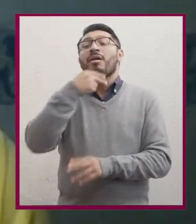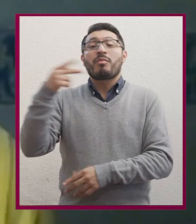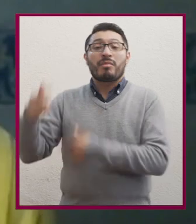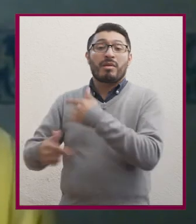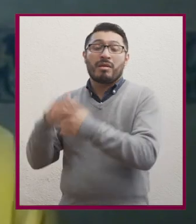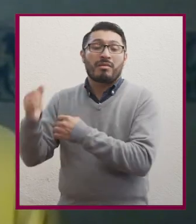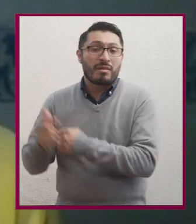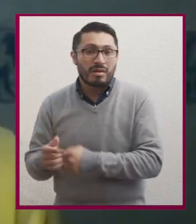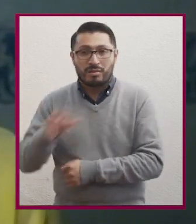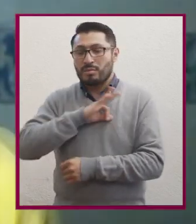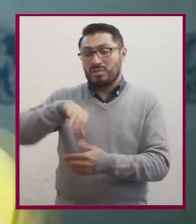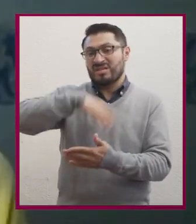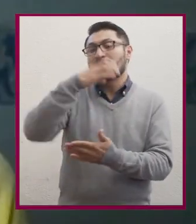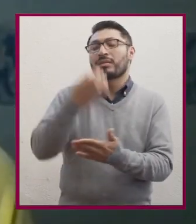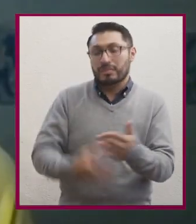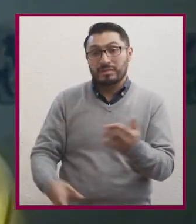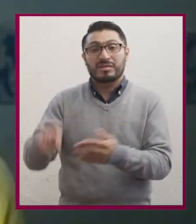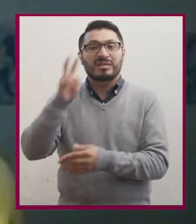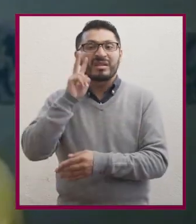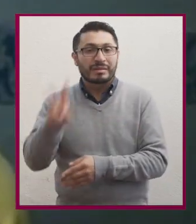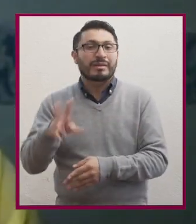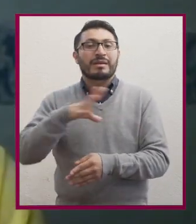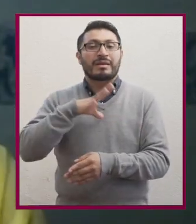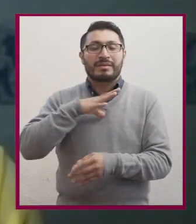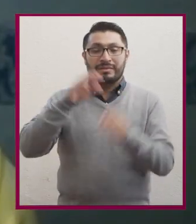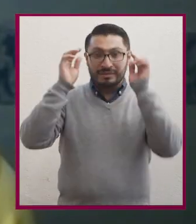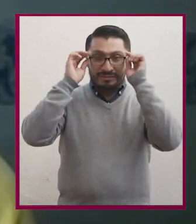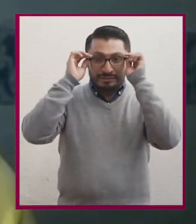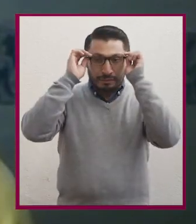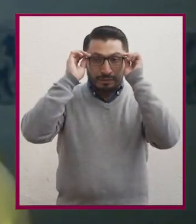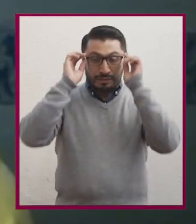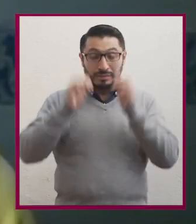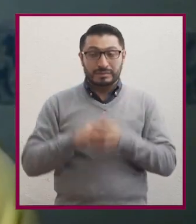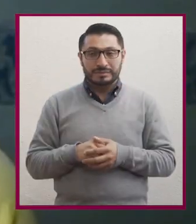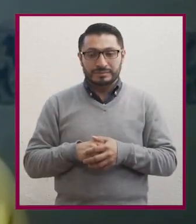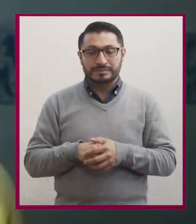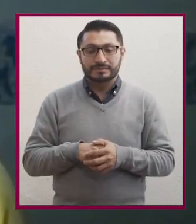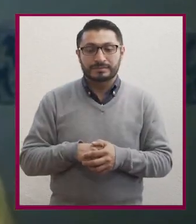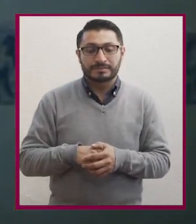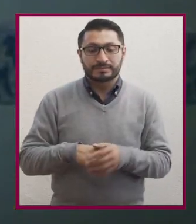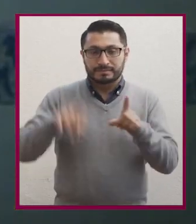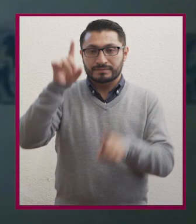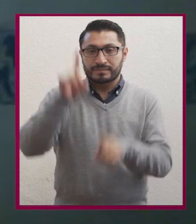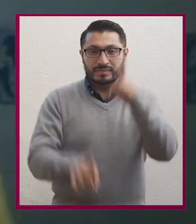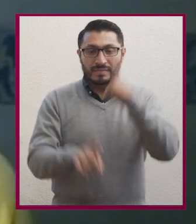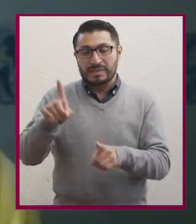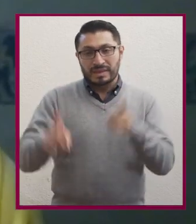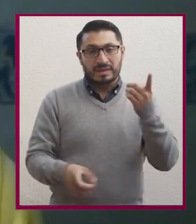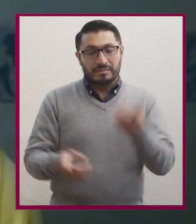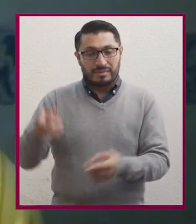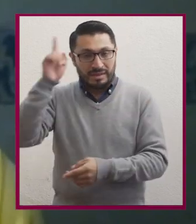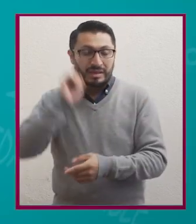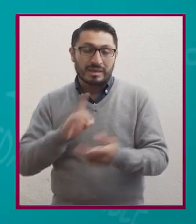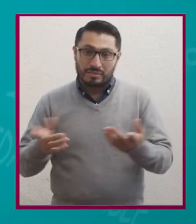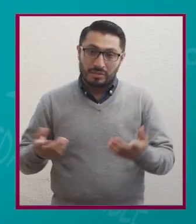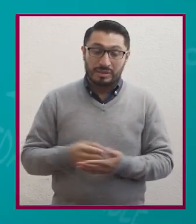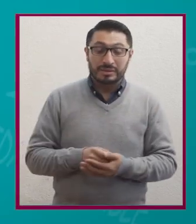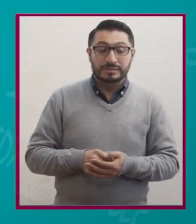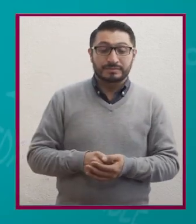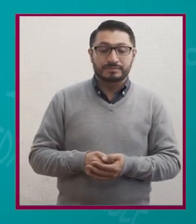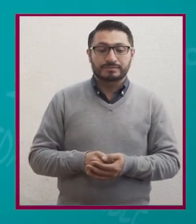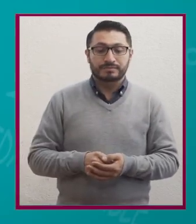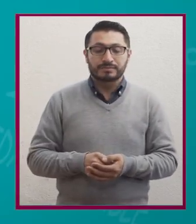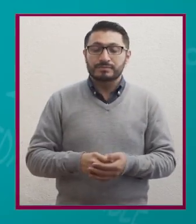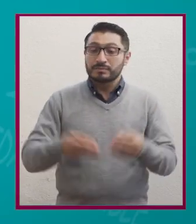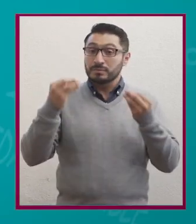ya también firmar contratos. Vemos que también había ciertos matices dependiendo del estado civil de las mujeres. Hubo